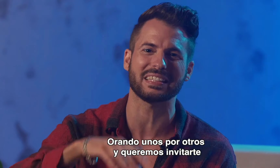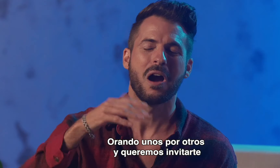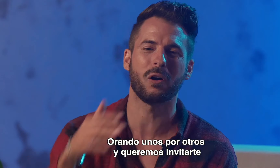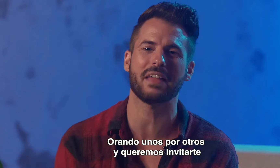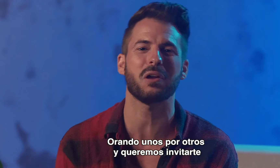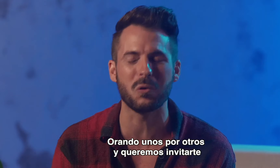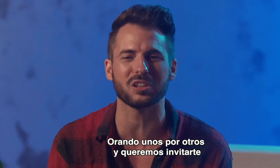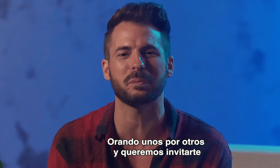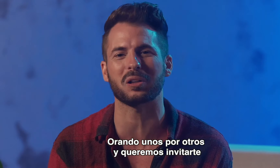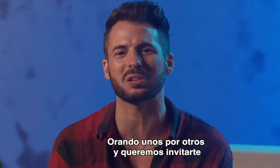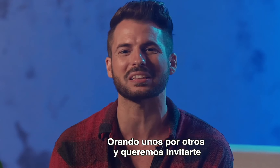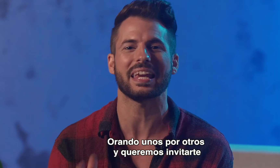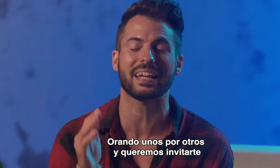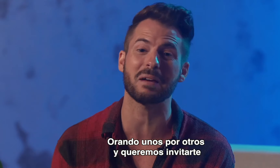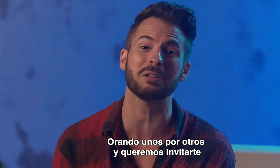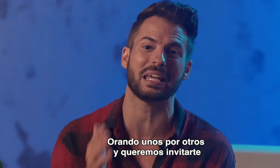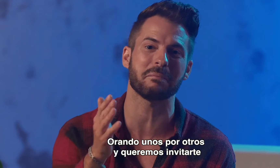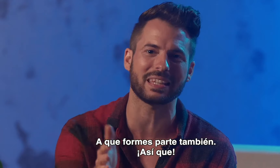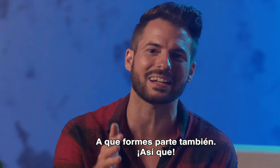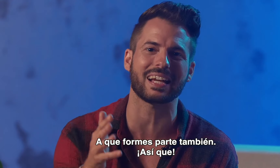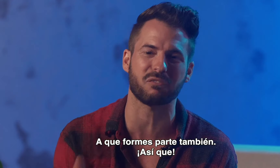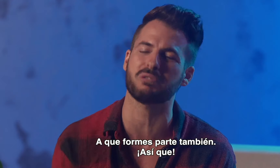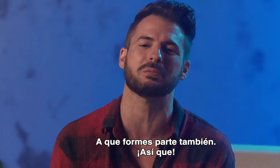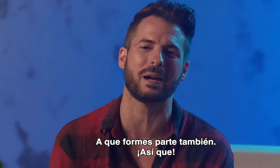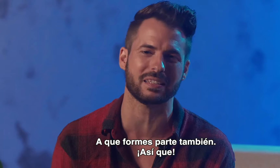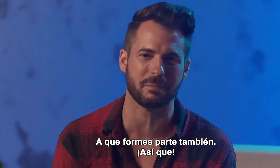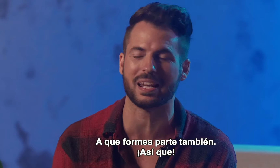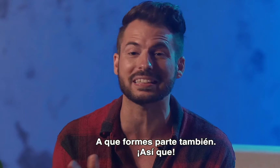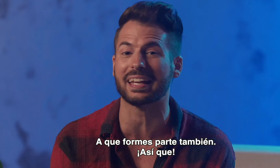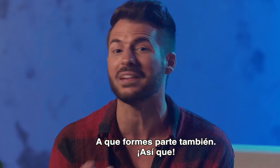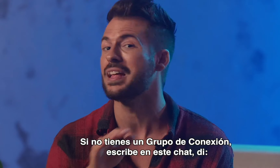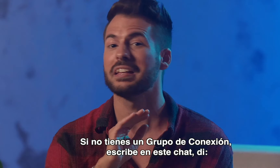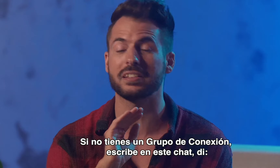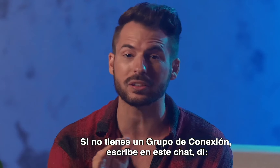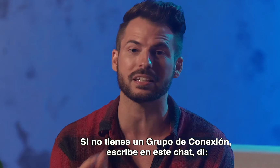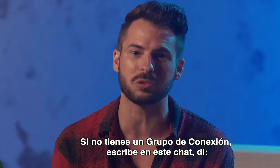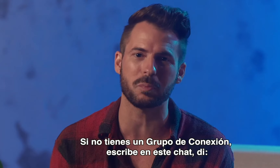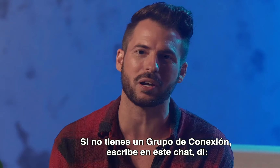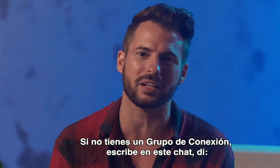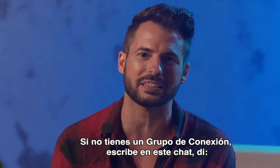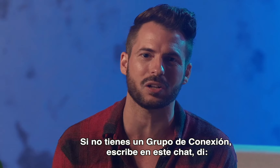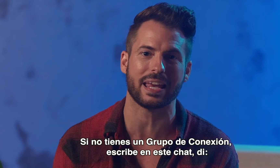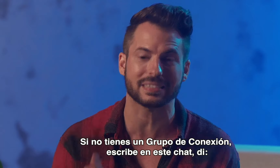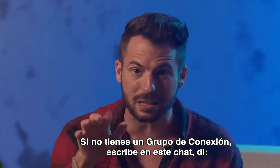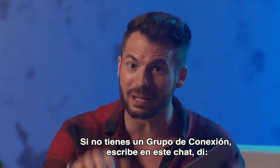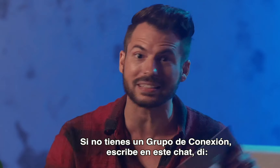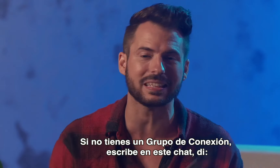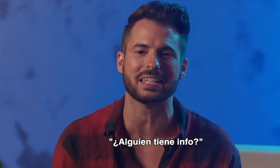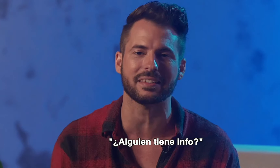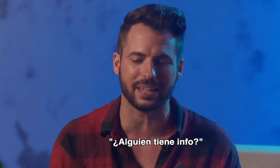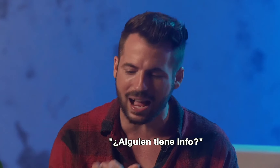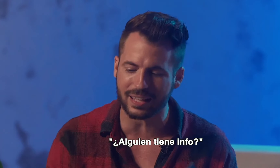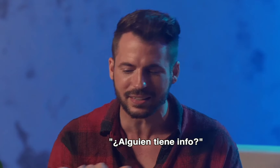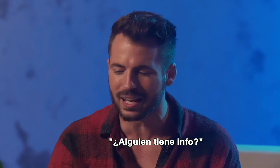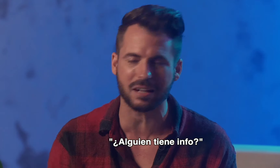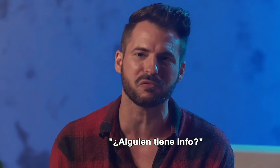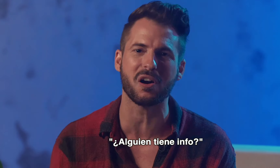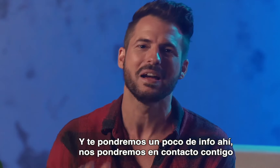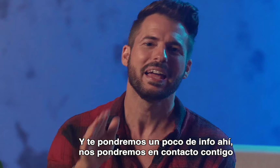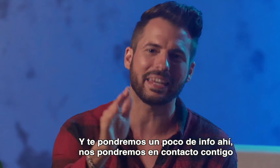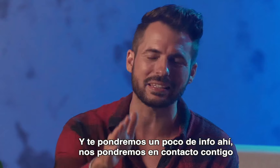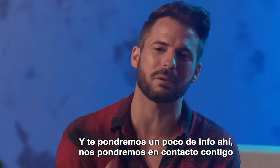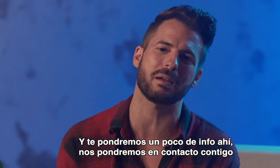disfraces, orando unos por otros y queremos invitarte a que formes parte también. Así que, si no tienes un grupo de conexión, escribe en este chat, di, ¿alguien tiene